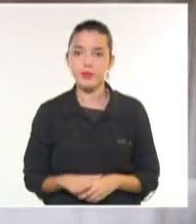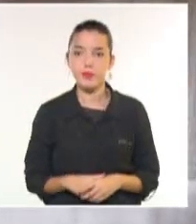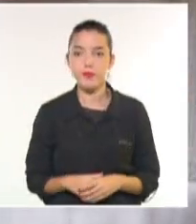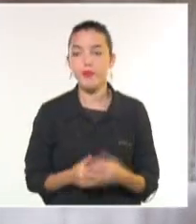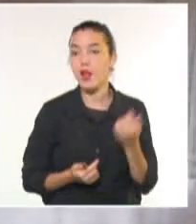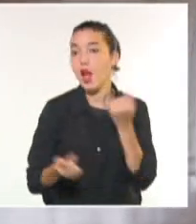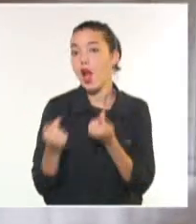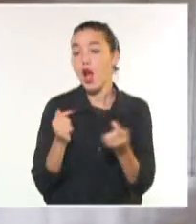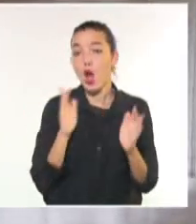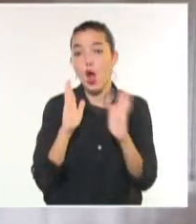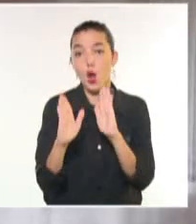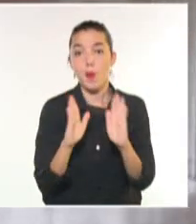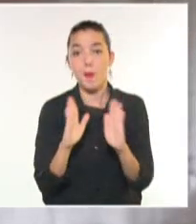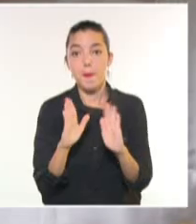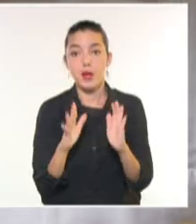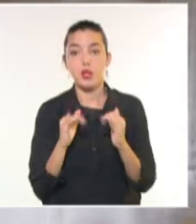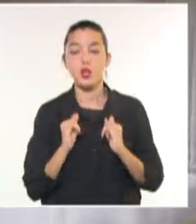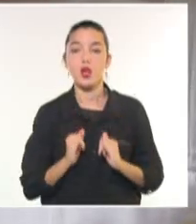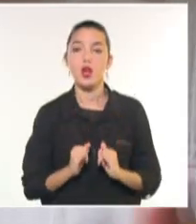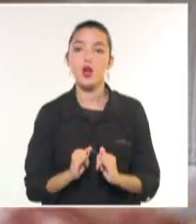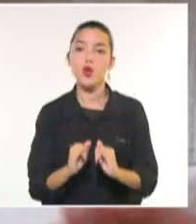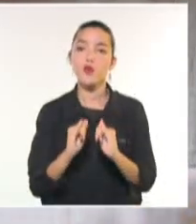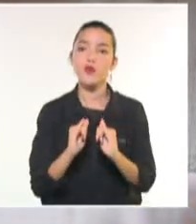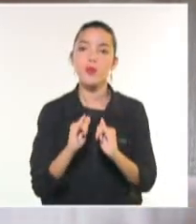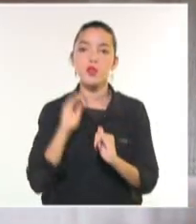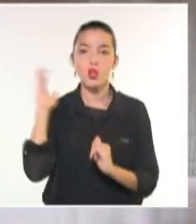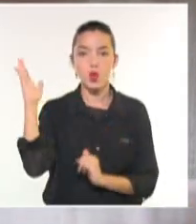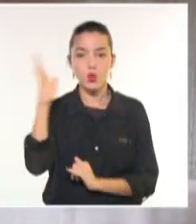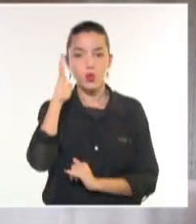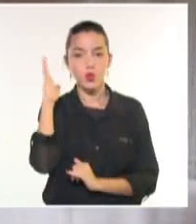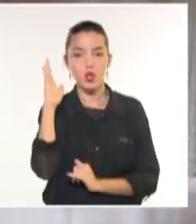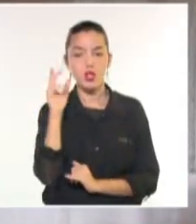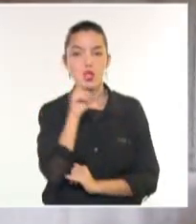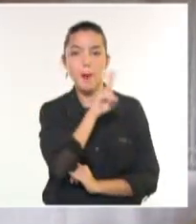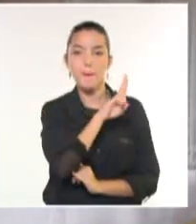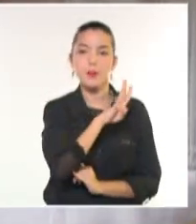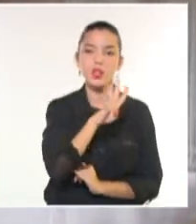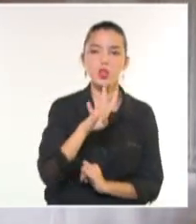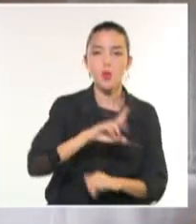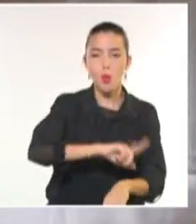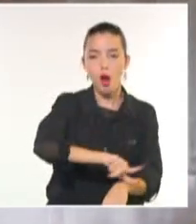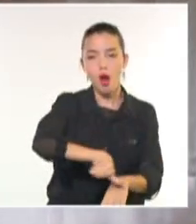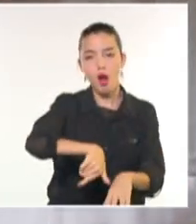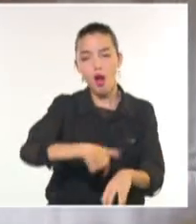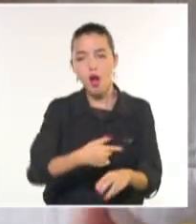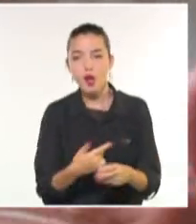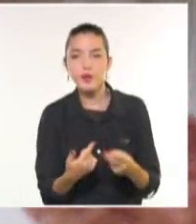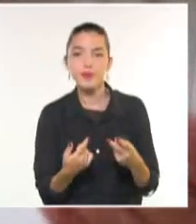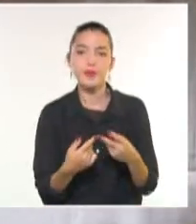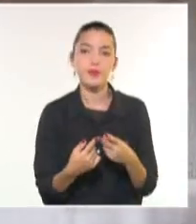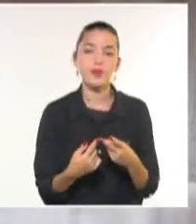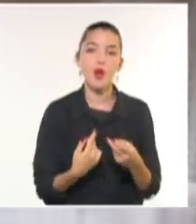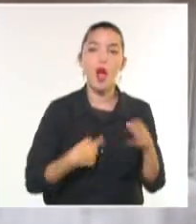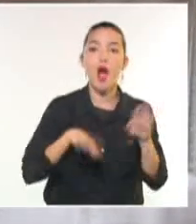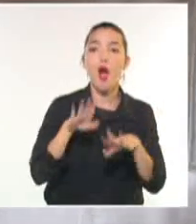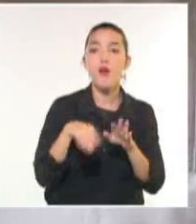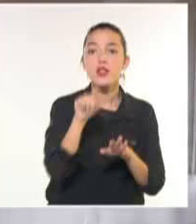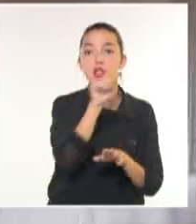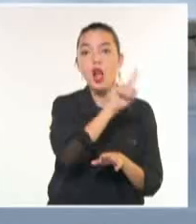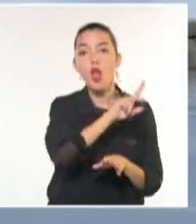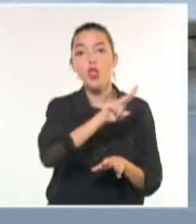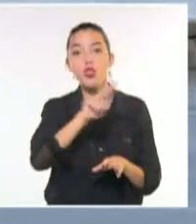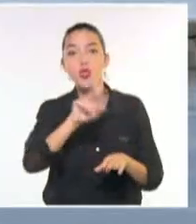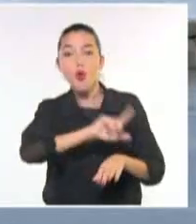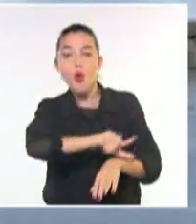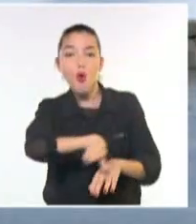por ejemplo, los avisos de ciclones tropicales se emiten cada 24 horas, en otras ocasiones ya van haciendo cada 12, luego cada 6, luego cada